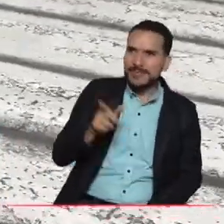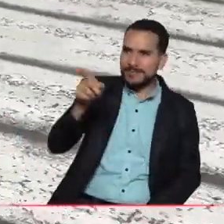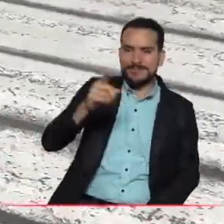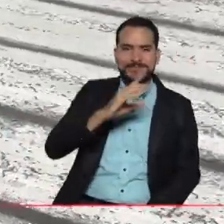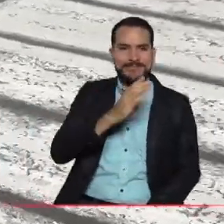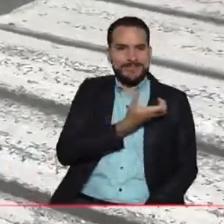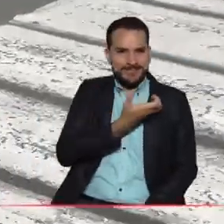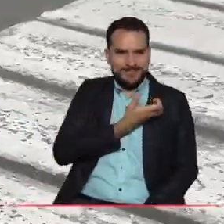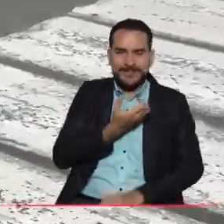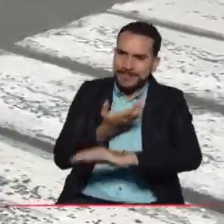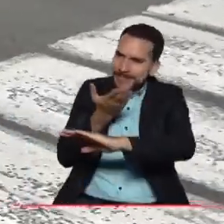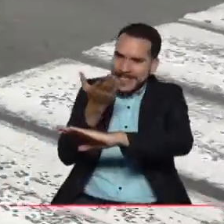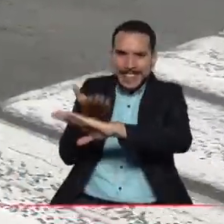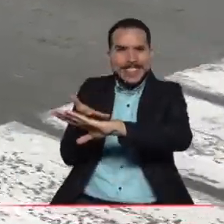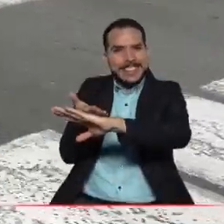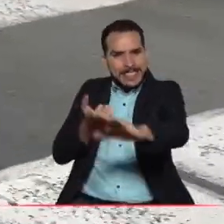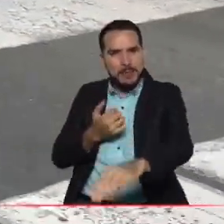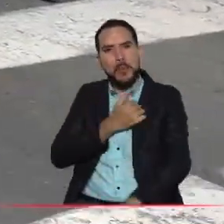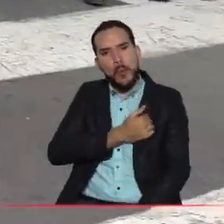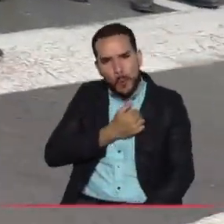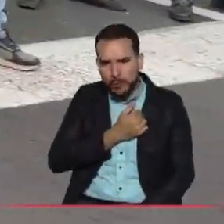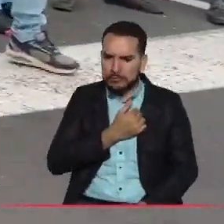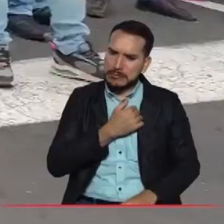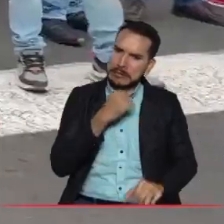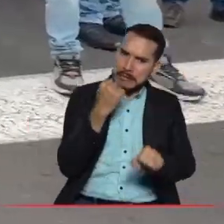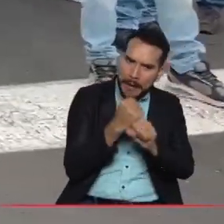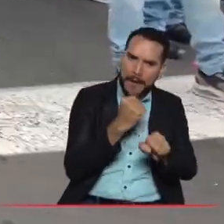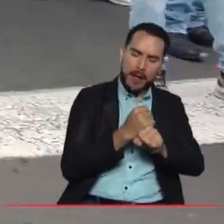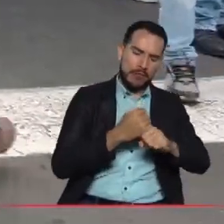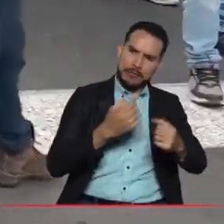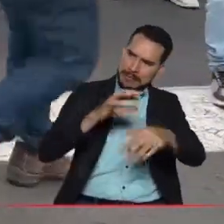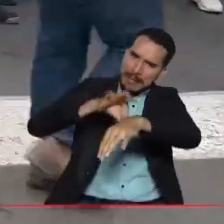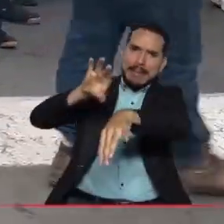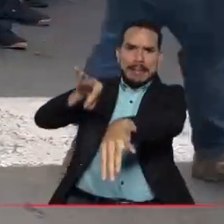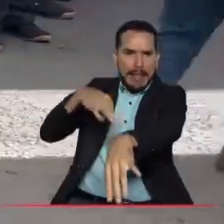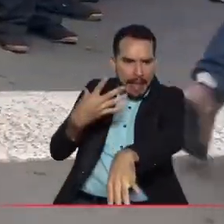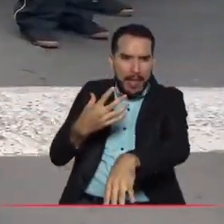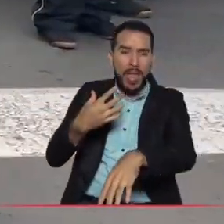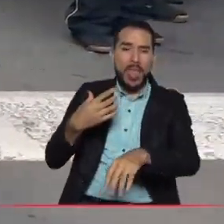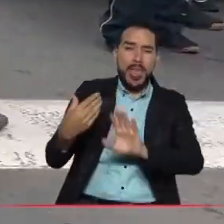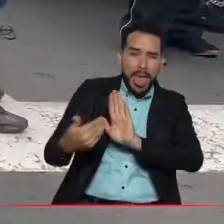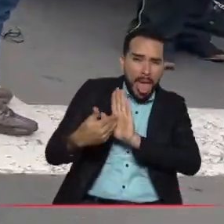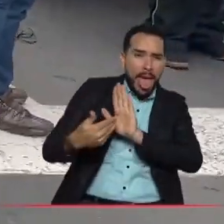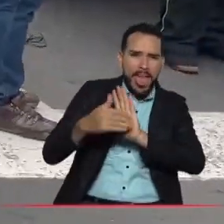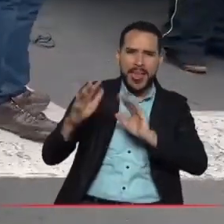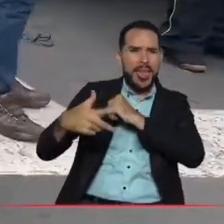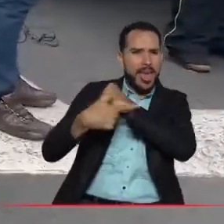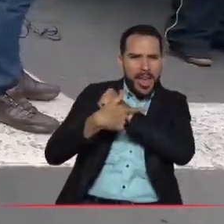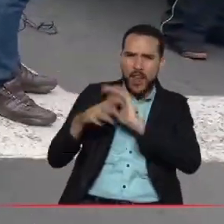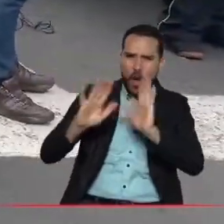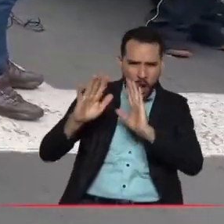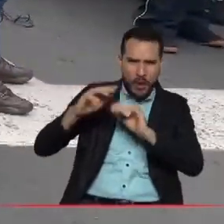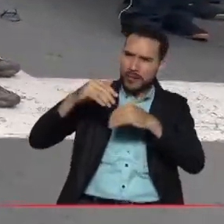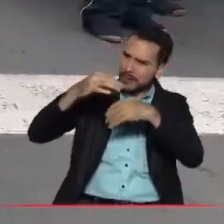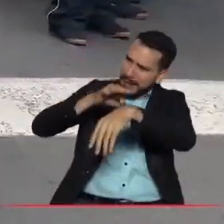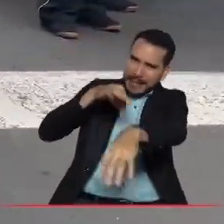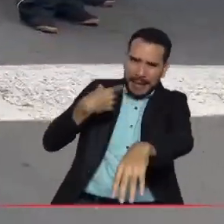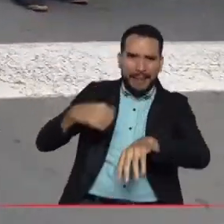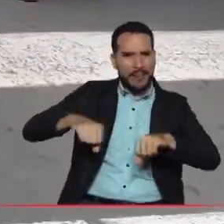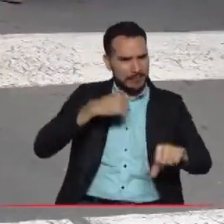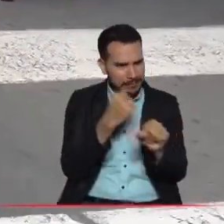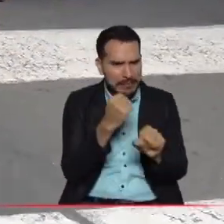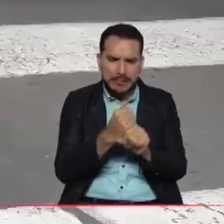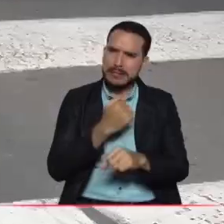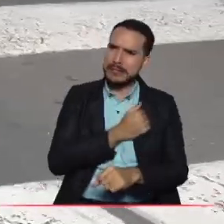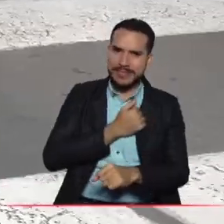es lo que dicen. Manifiestan además que iniciar o llevar a cabo el proceso de chatarrización de estos vehículos, como también les